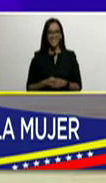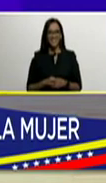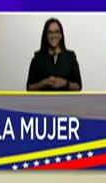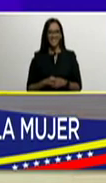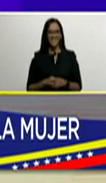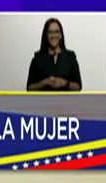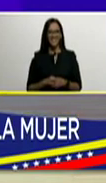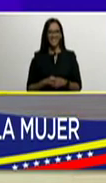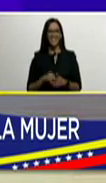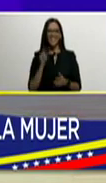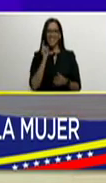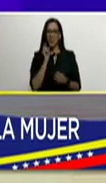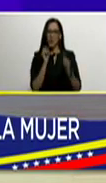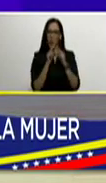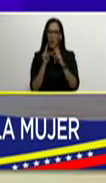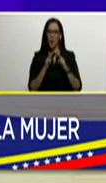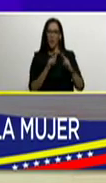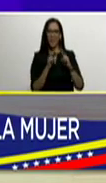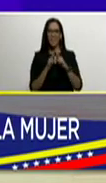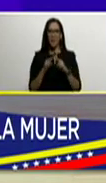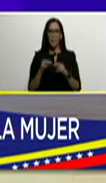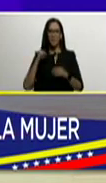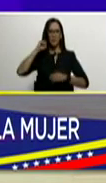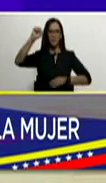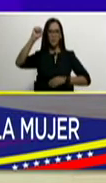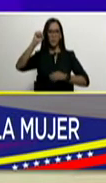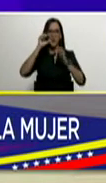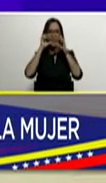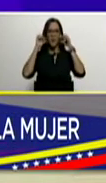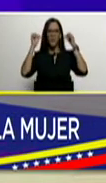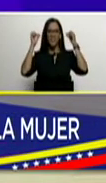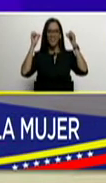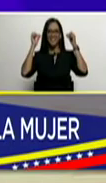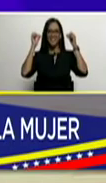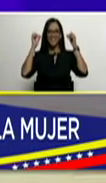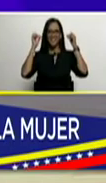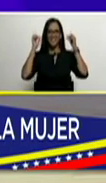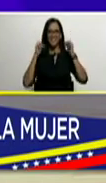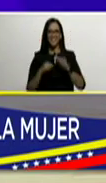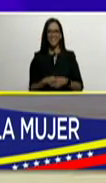Que lo conocen también por ahí como Superbigote.